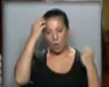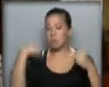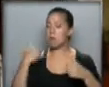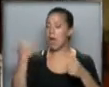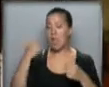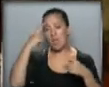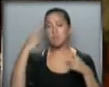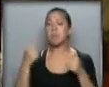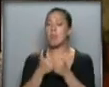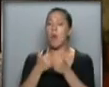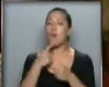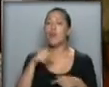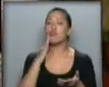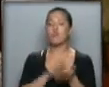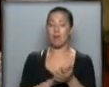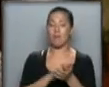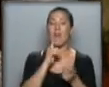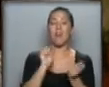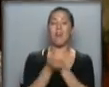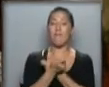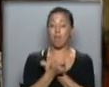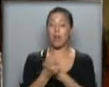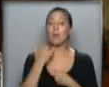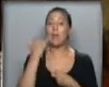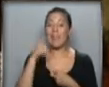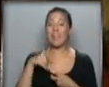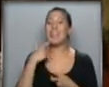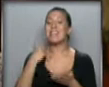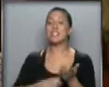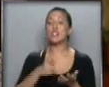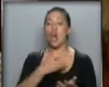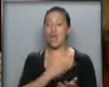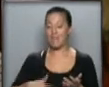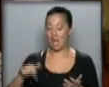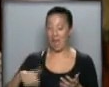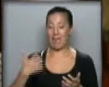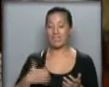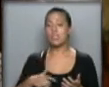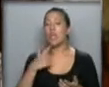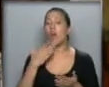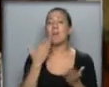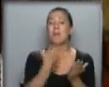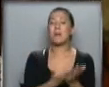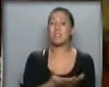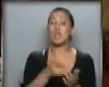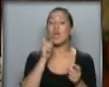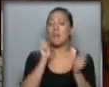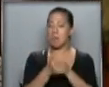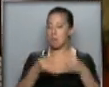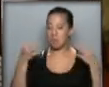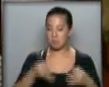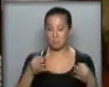de acuerdo con esta reforma y aseguró también que la decisión del gobierno argentino de presentar esta reforma es correcta también